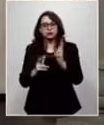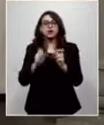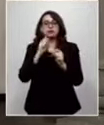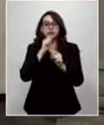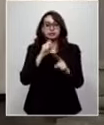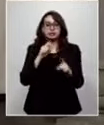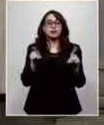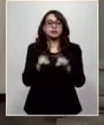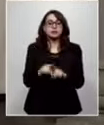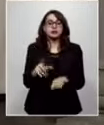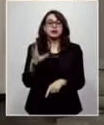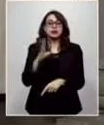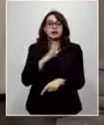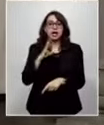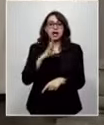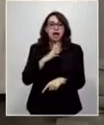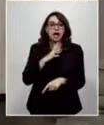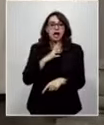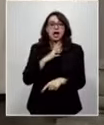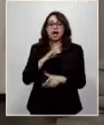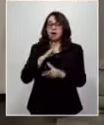documentos